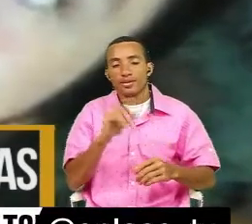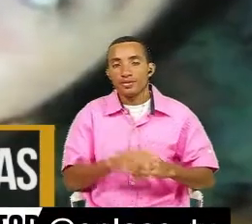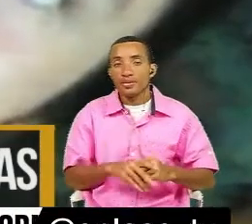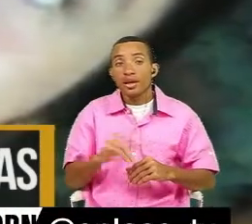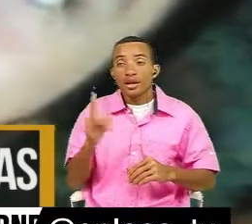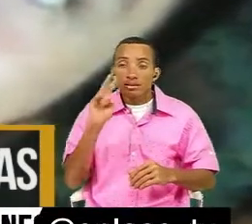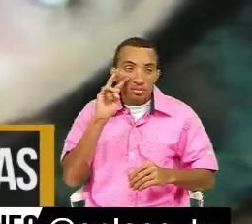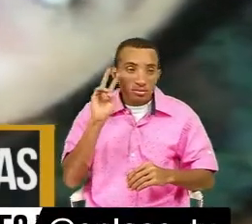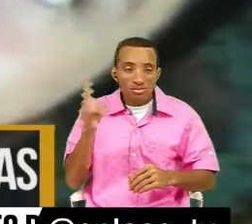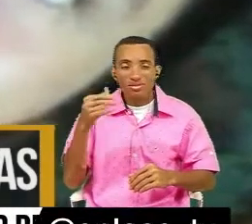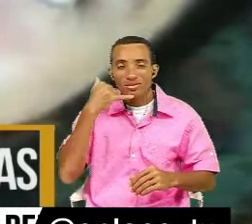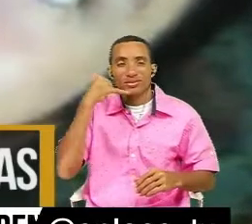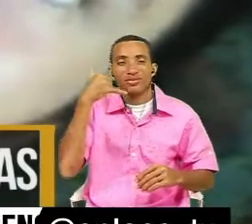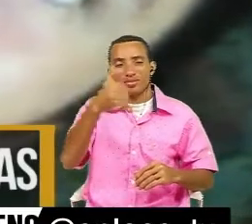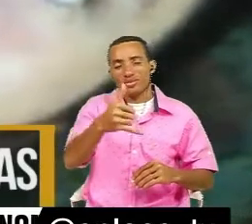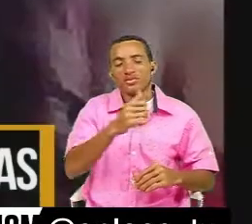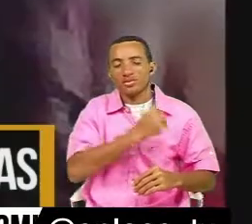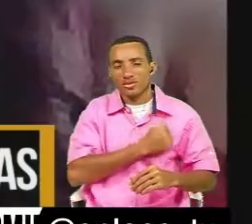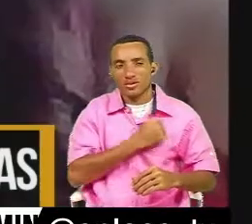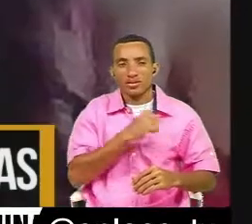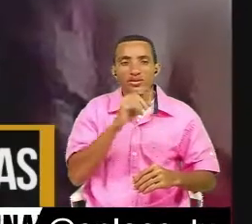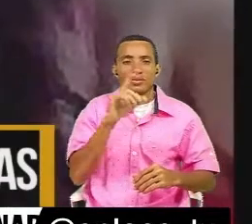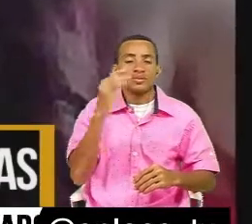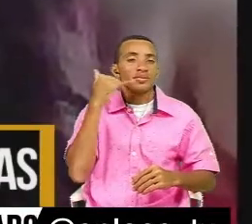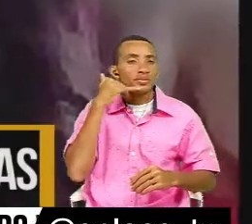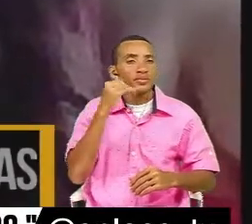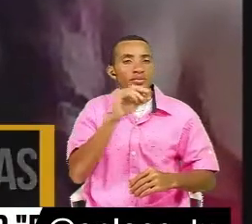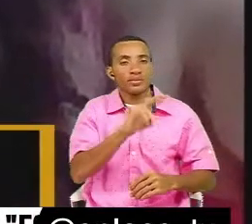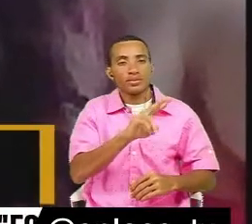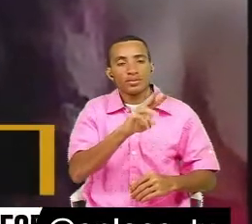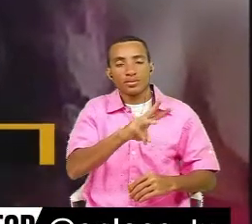comunicarse con la señora madre de Nicole al celular